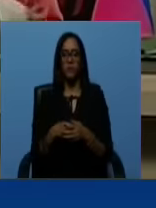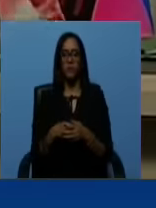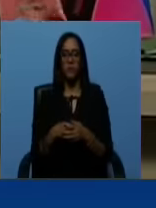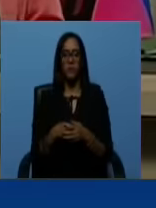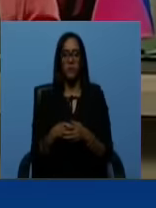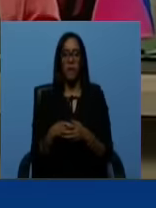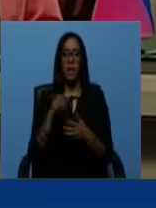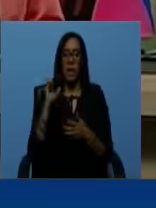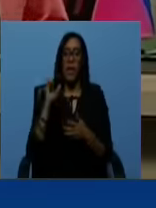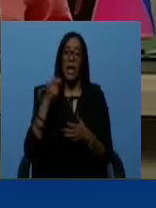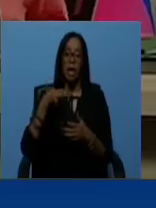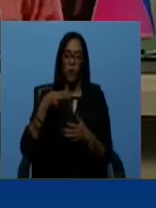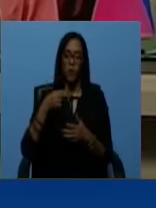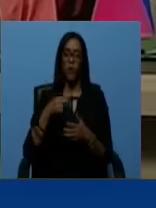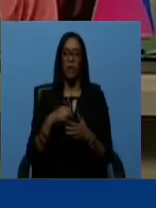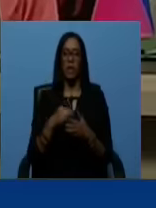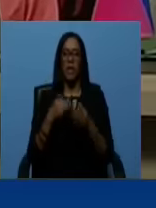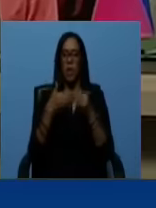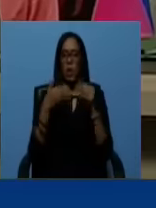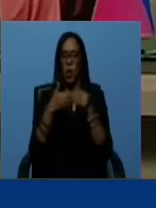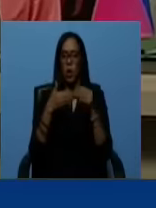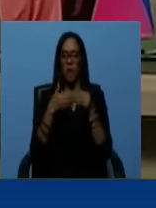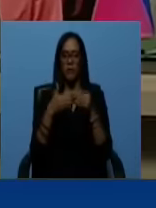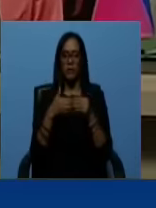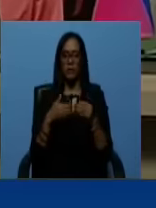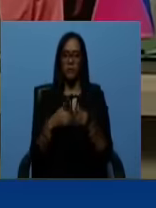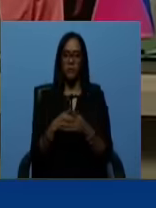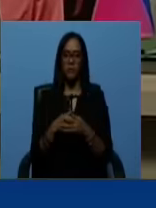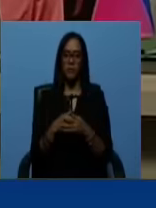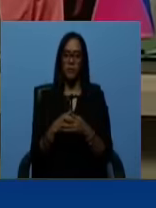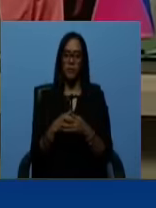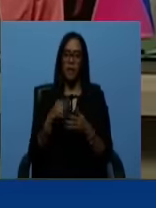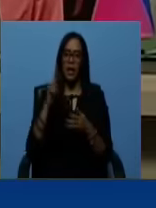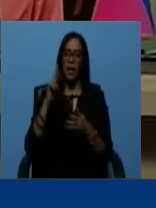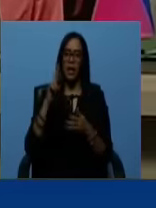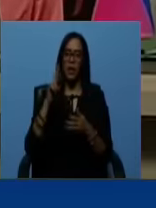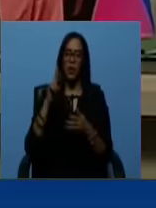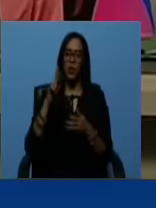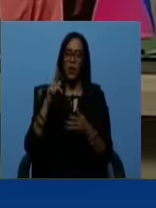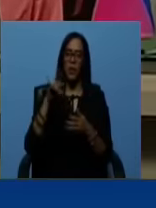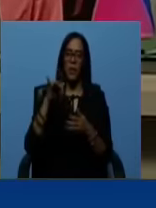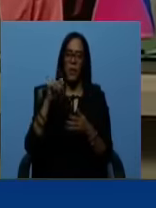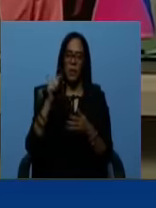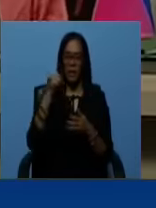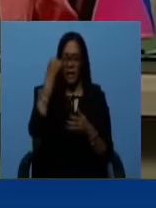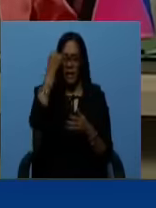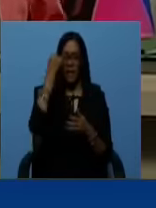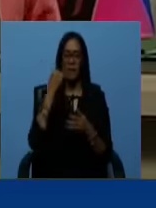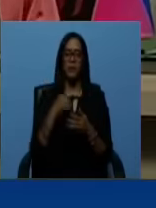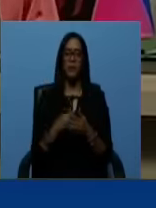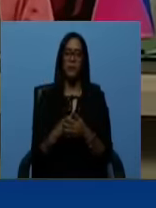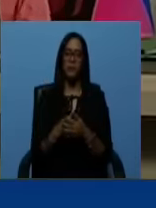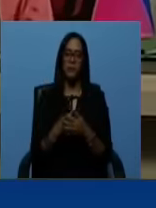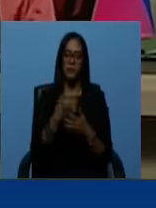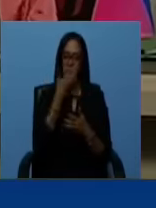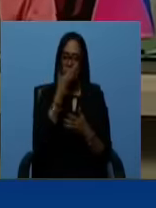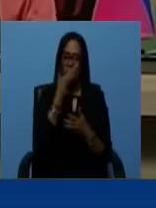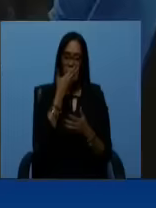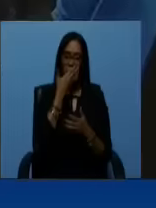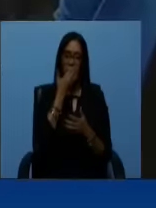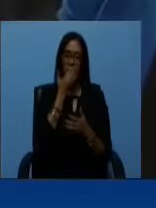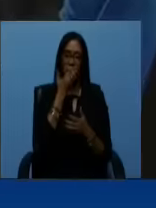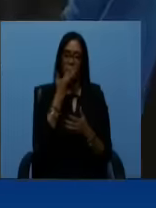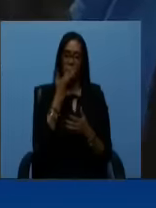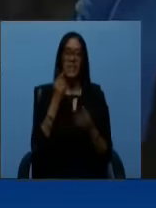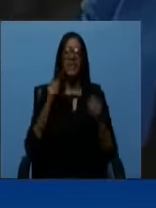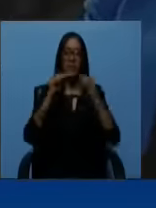el euro, el dólar, la rupia de la India, y los sistemas que se van a